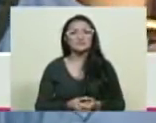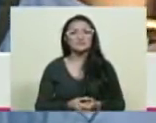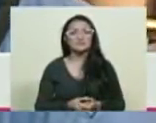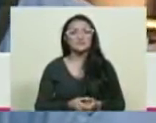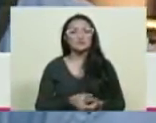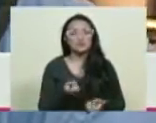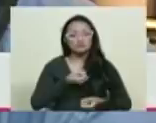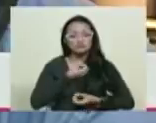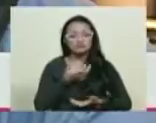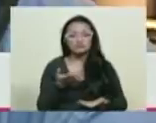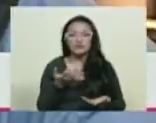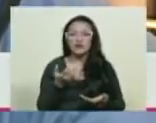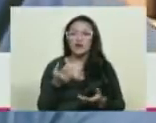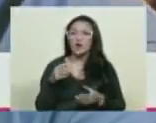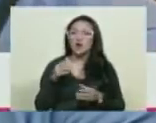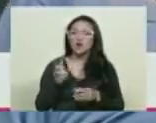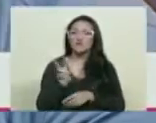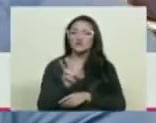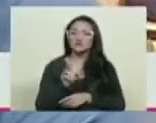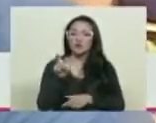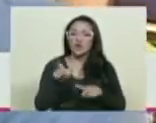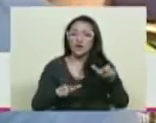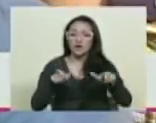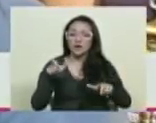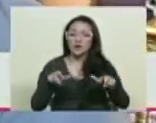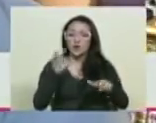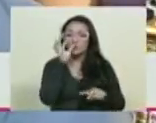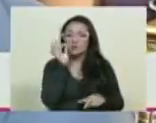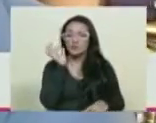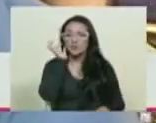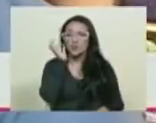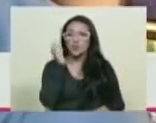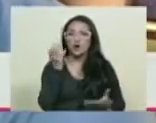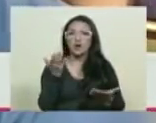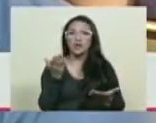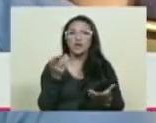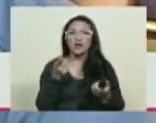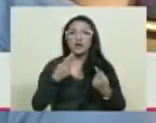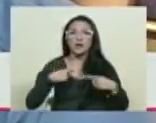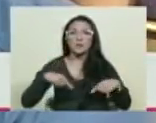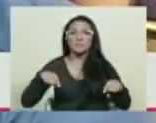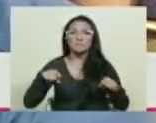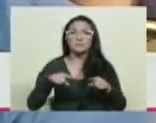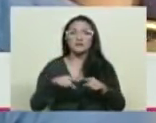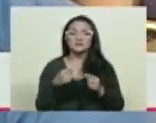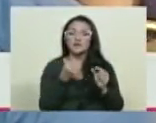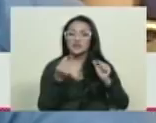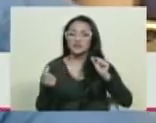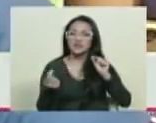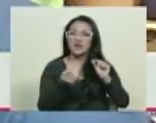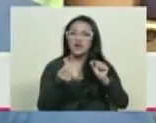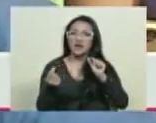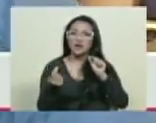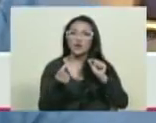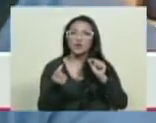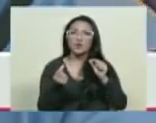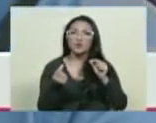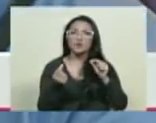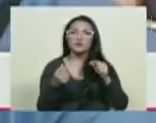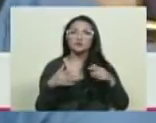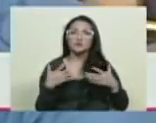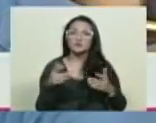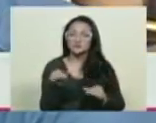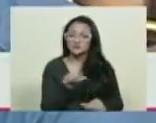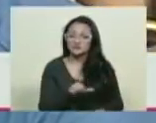están enviando los venezolanos en las venezolanas hoy a la mesa de diálogo cuando se ha conocido también